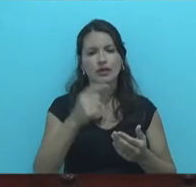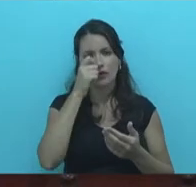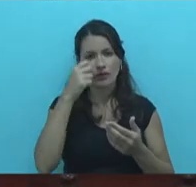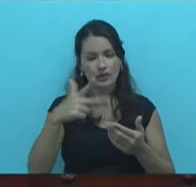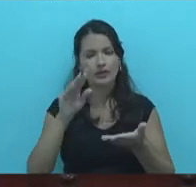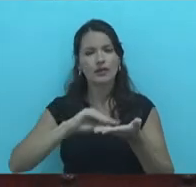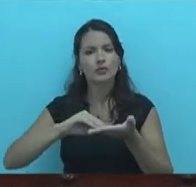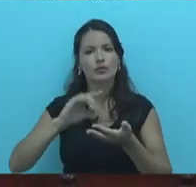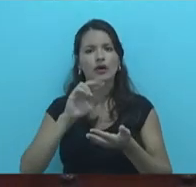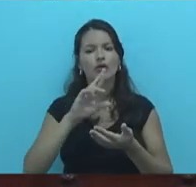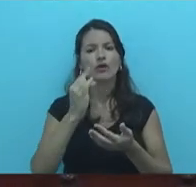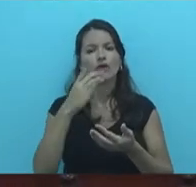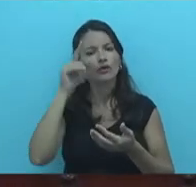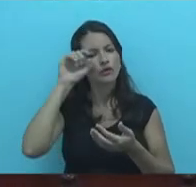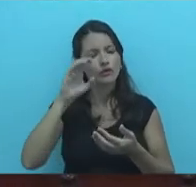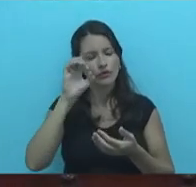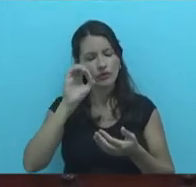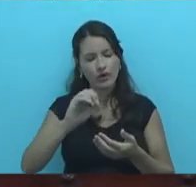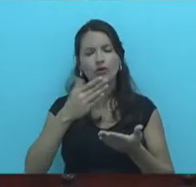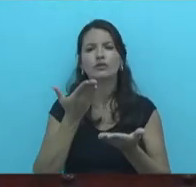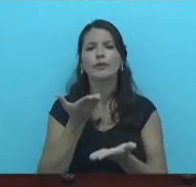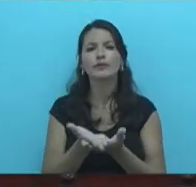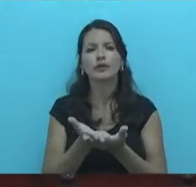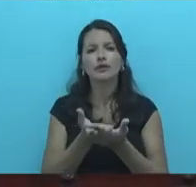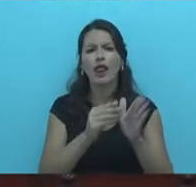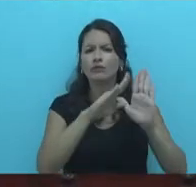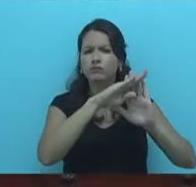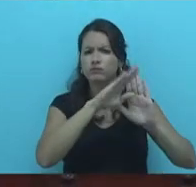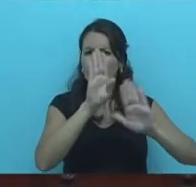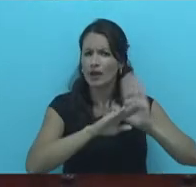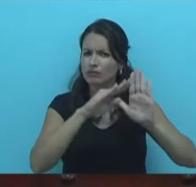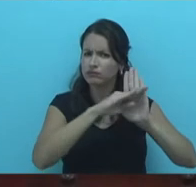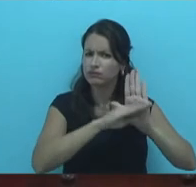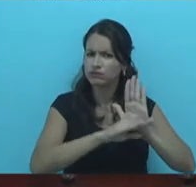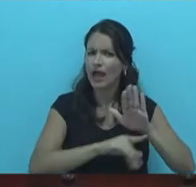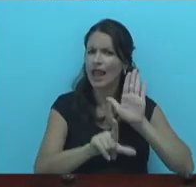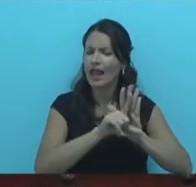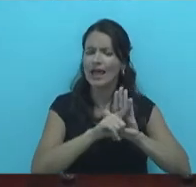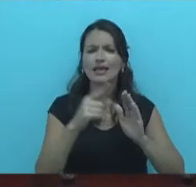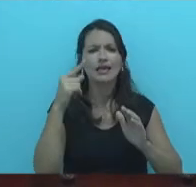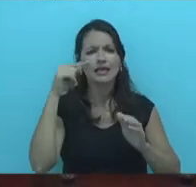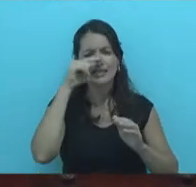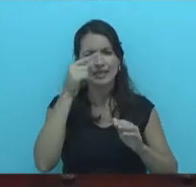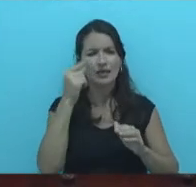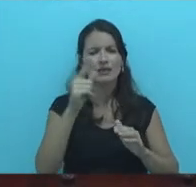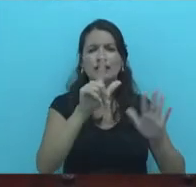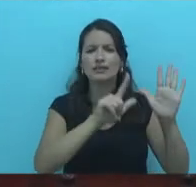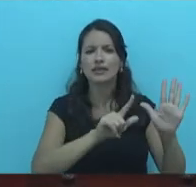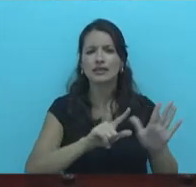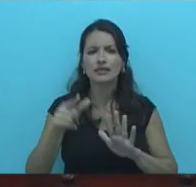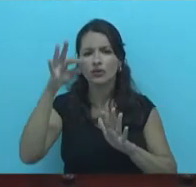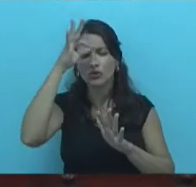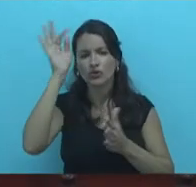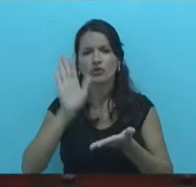Luis Rubeo, por el cual se solicita disponga a reglamentar la ley 13.712 sobre trato digno votada